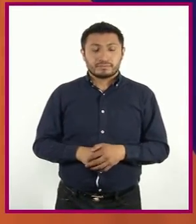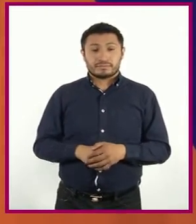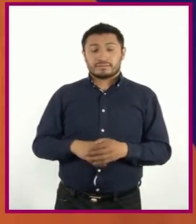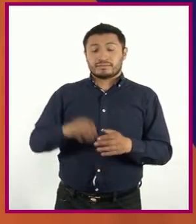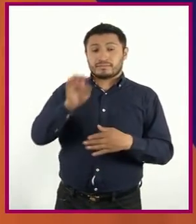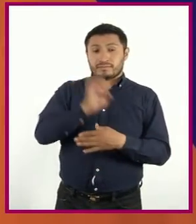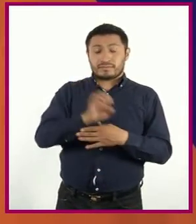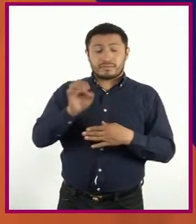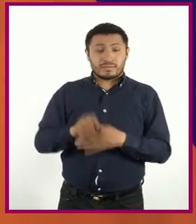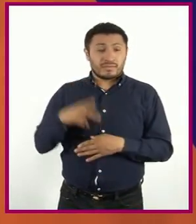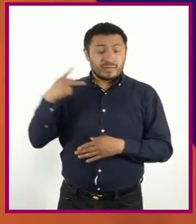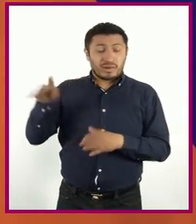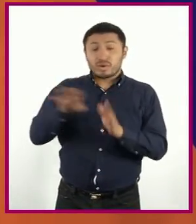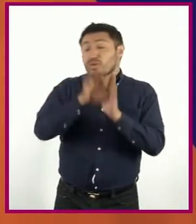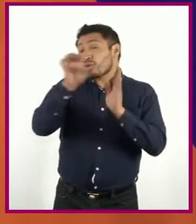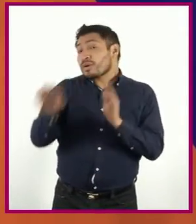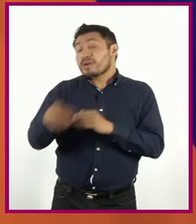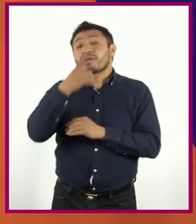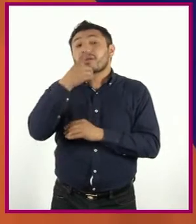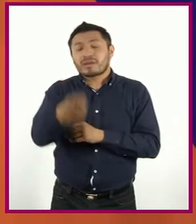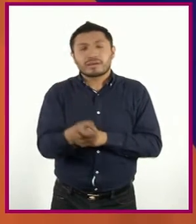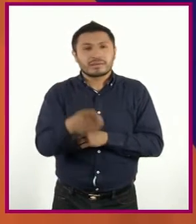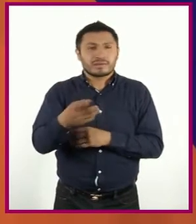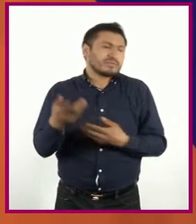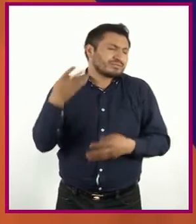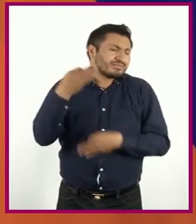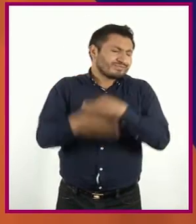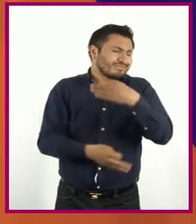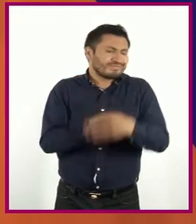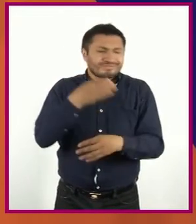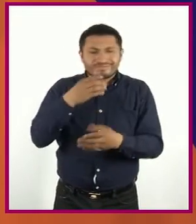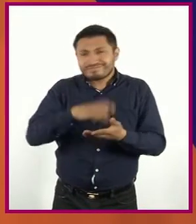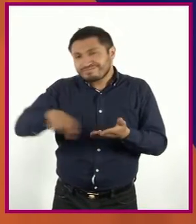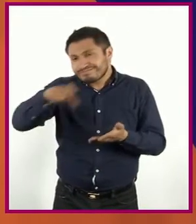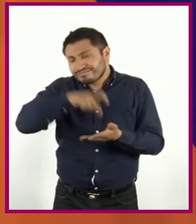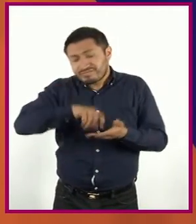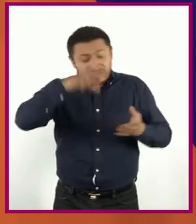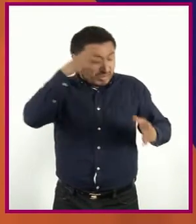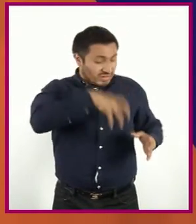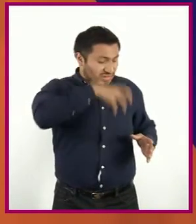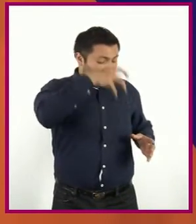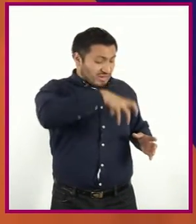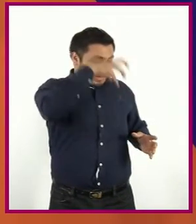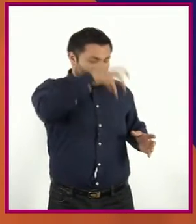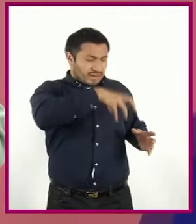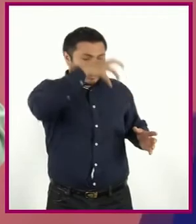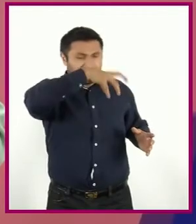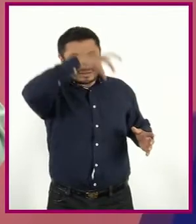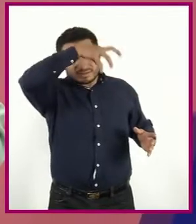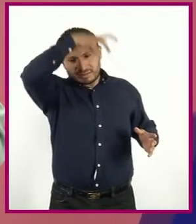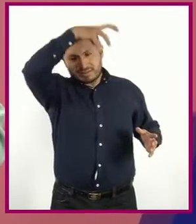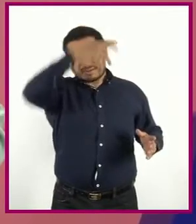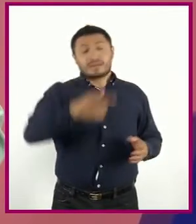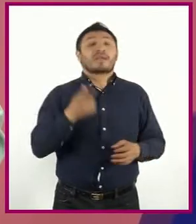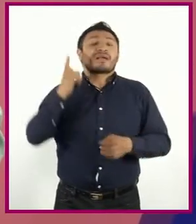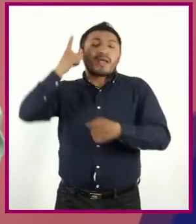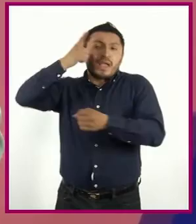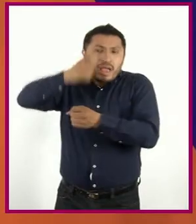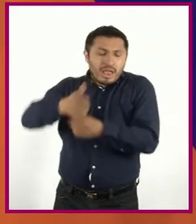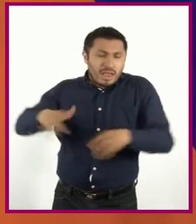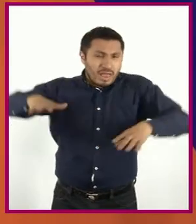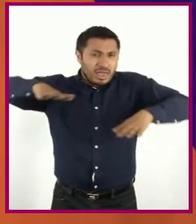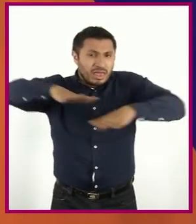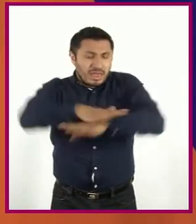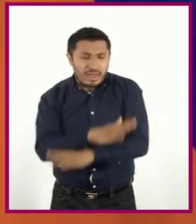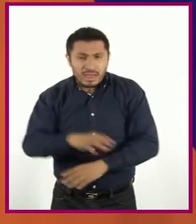Rudyard Kipling, que decía, con todas las compras apiladas en este, en donde identificamos que sustituía